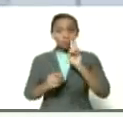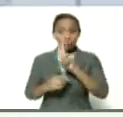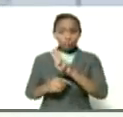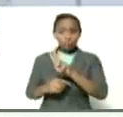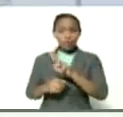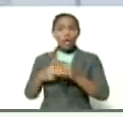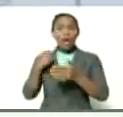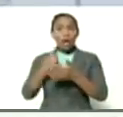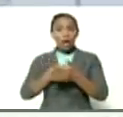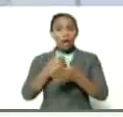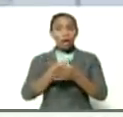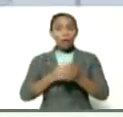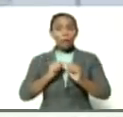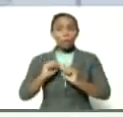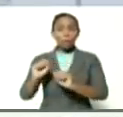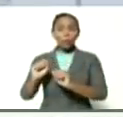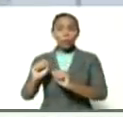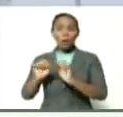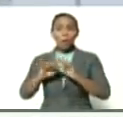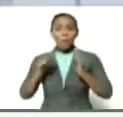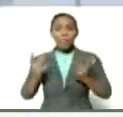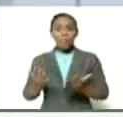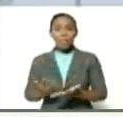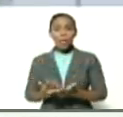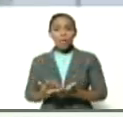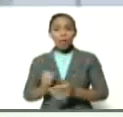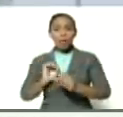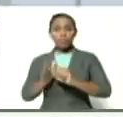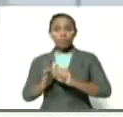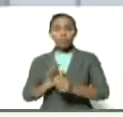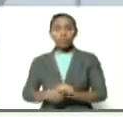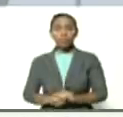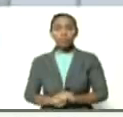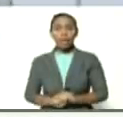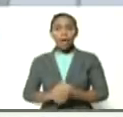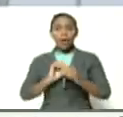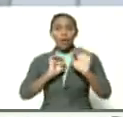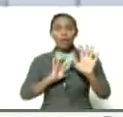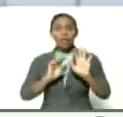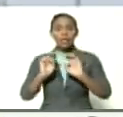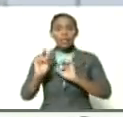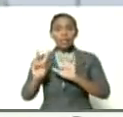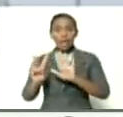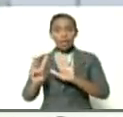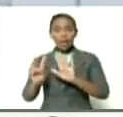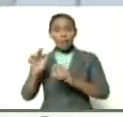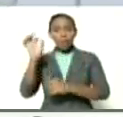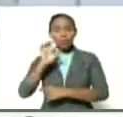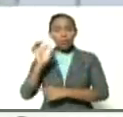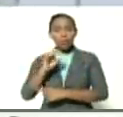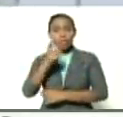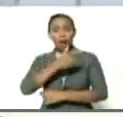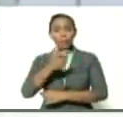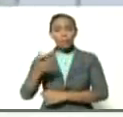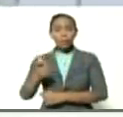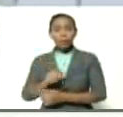combate contra la pandemia por COVID-19. El 97% de las